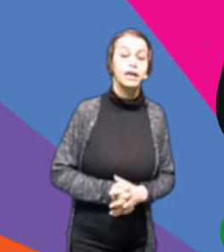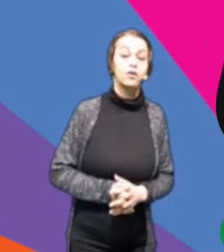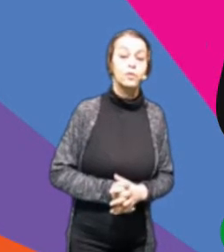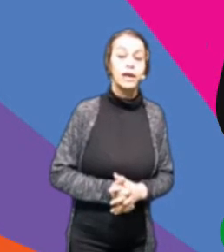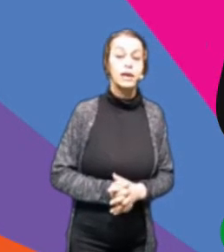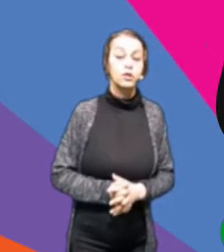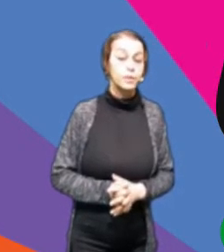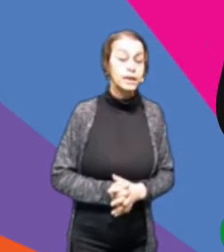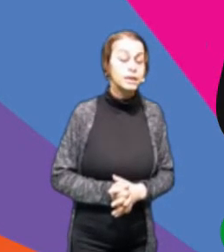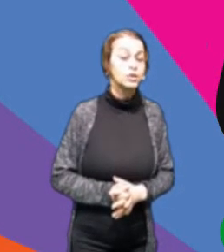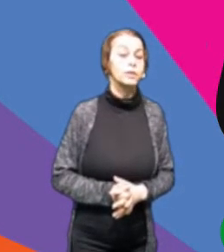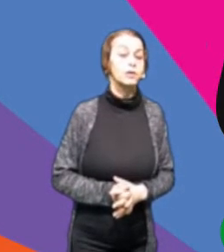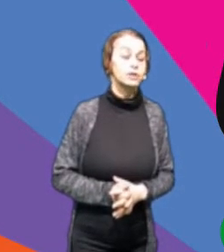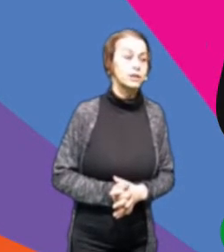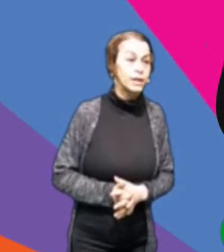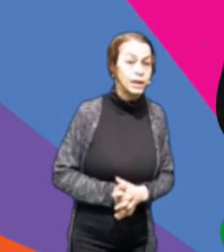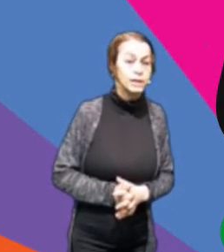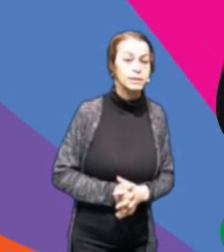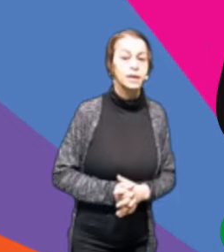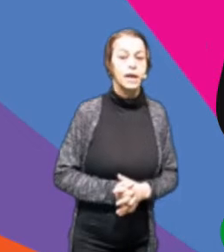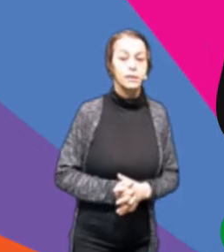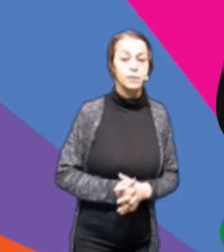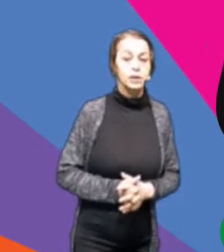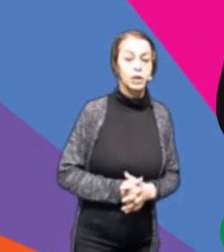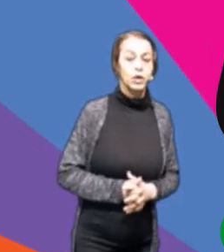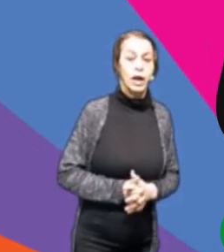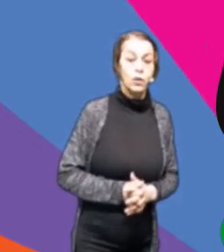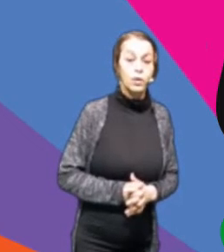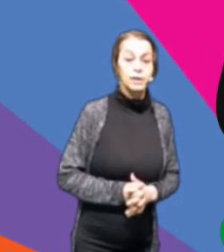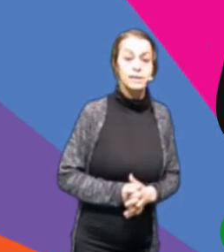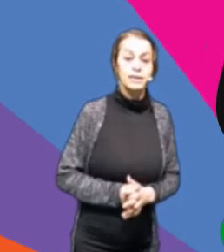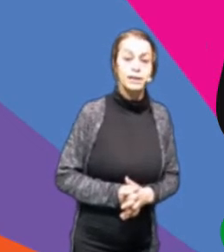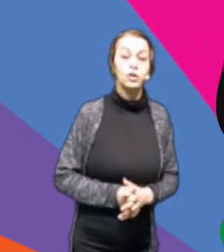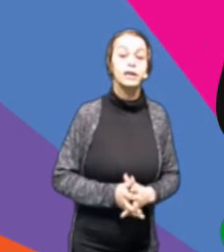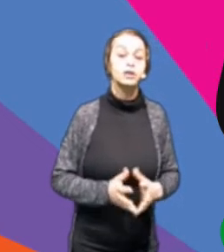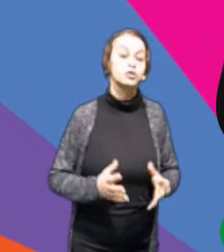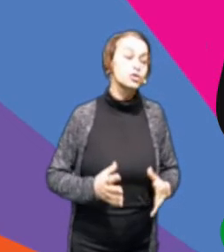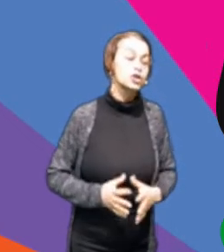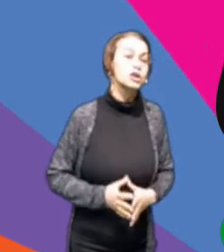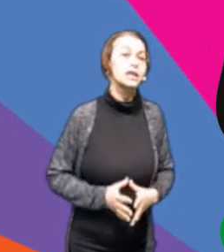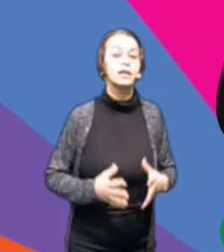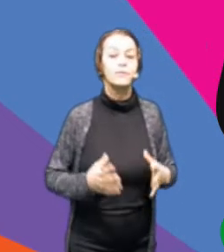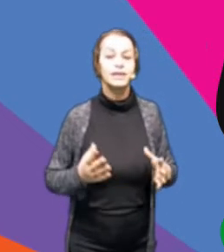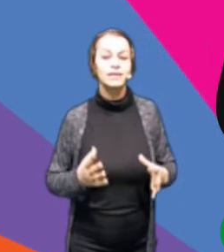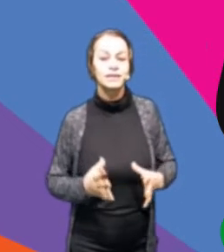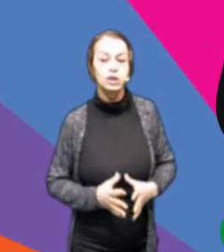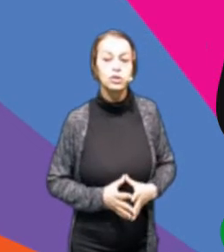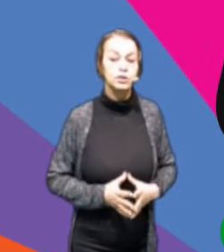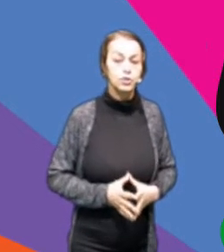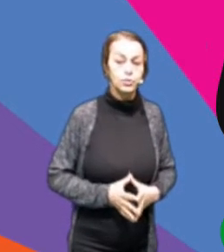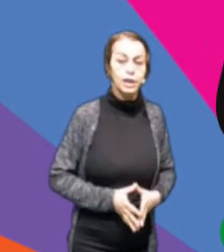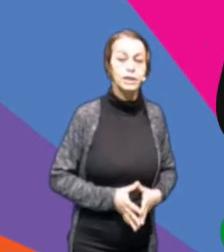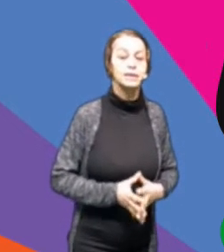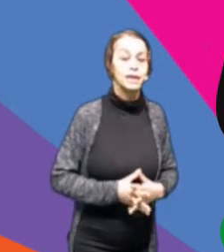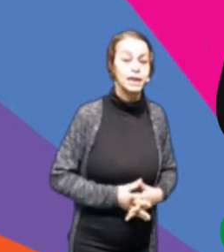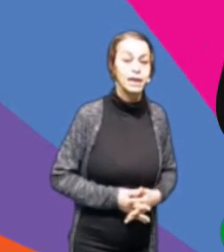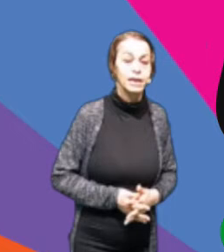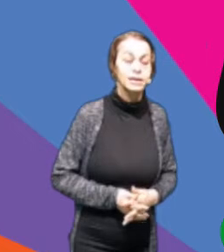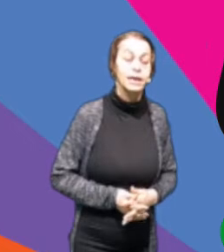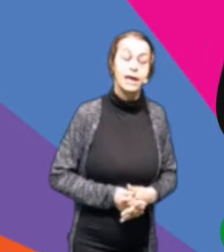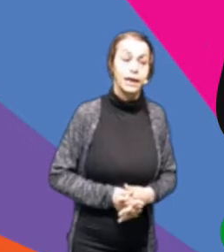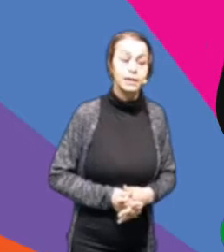un alto precio para los civiles, advirtió Awar, citando la destrucción y la devastación de ciudades y